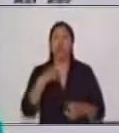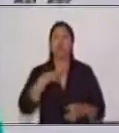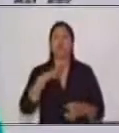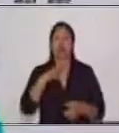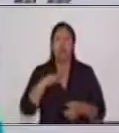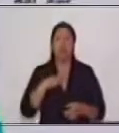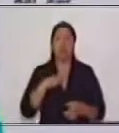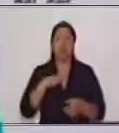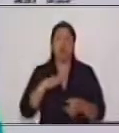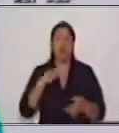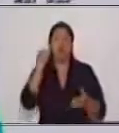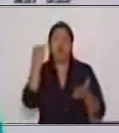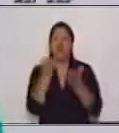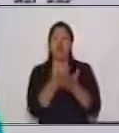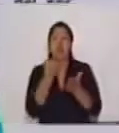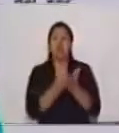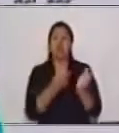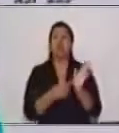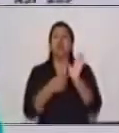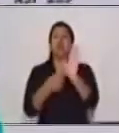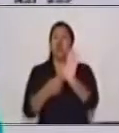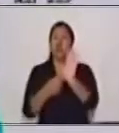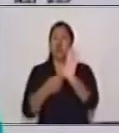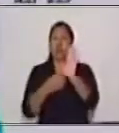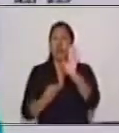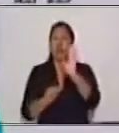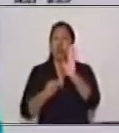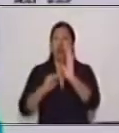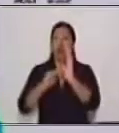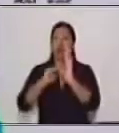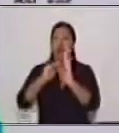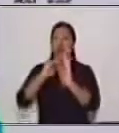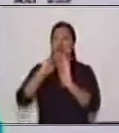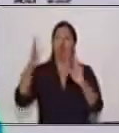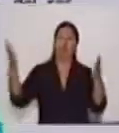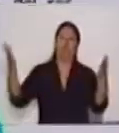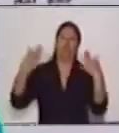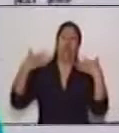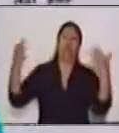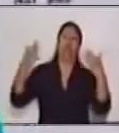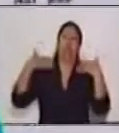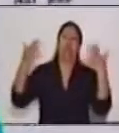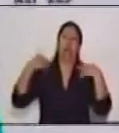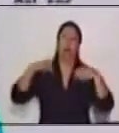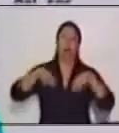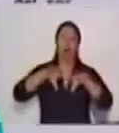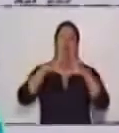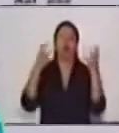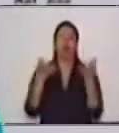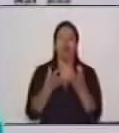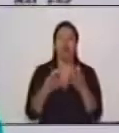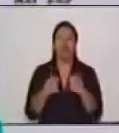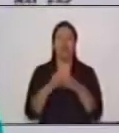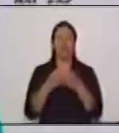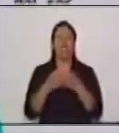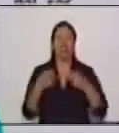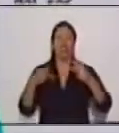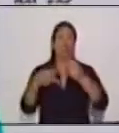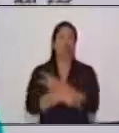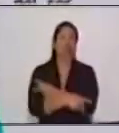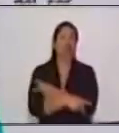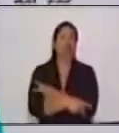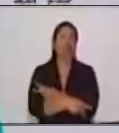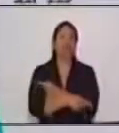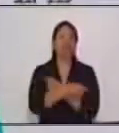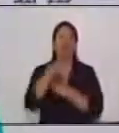suficientes que demuestran que la temperatura está aumentando y que lo más grave, el resultado de este aumento es